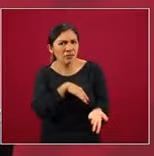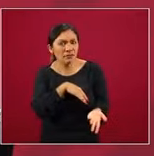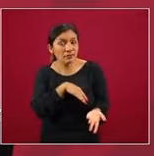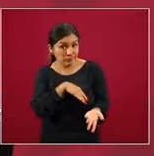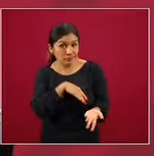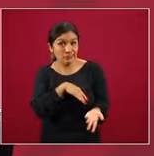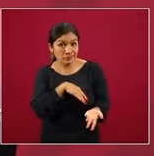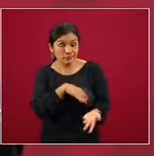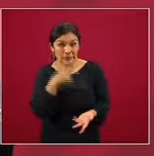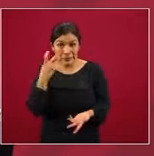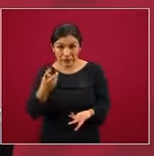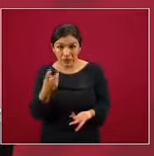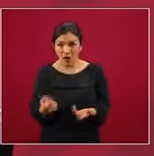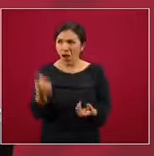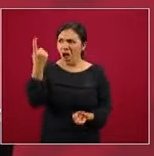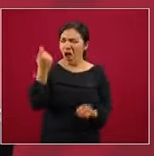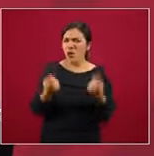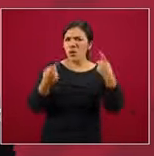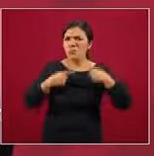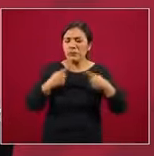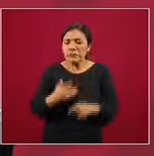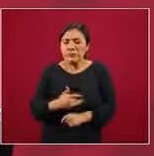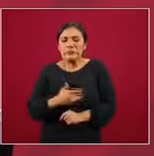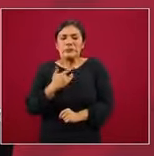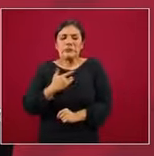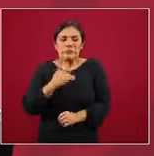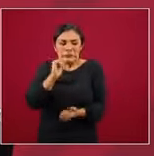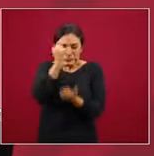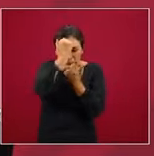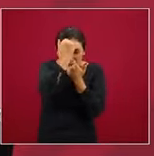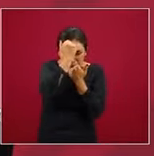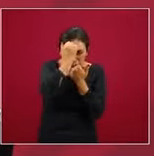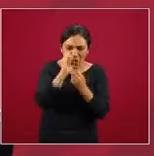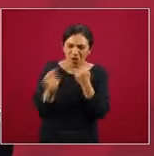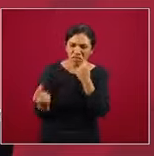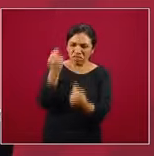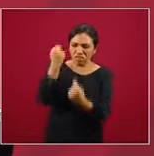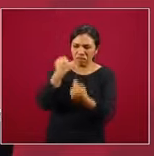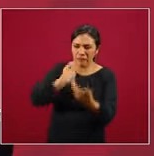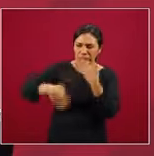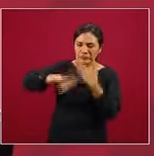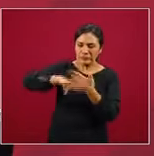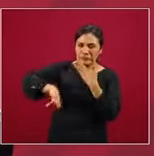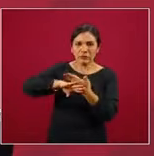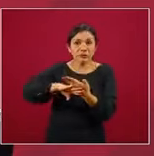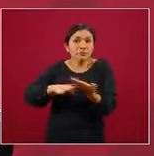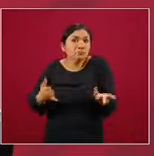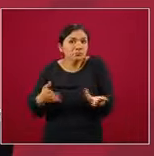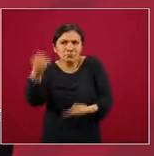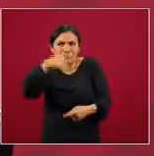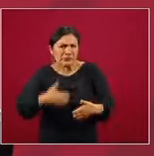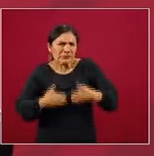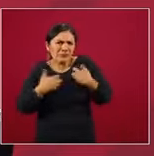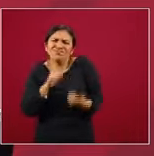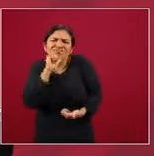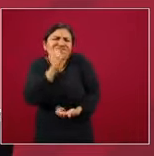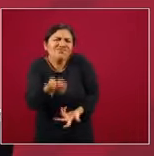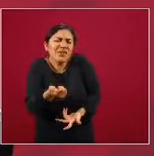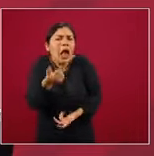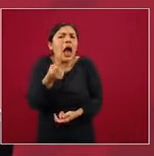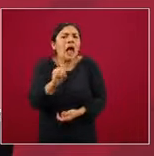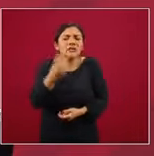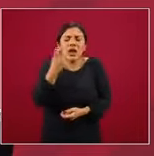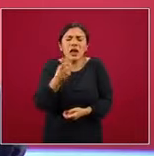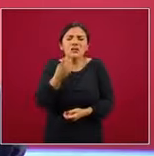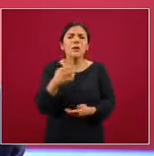Hubo reacciones, hubo sentimiento de culpa, ya me están criticando, nadie se debe ofender, este es un